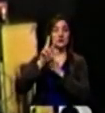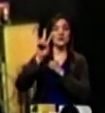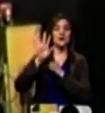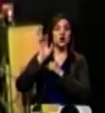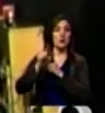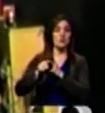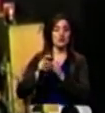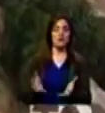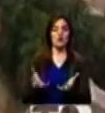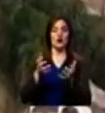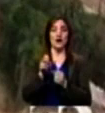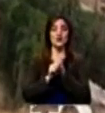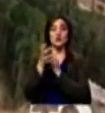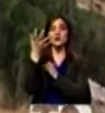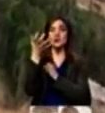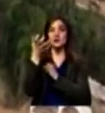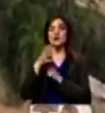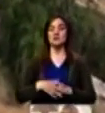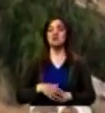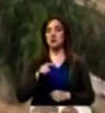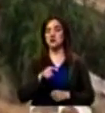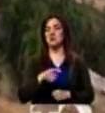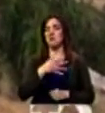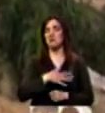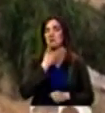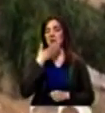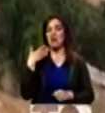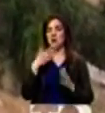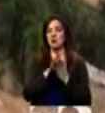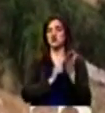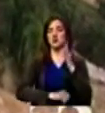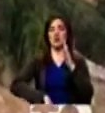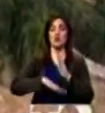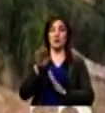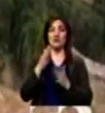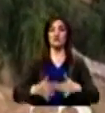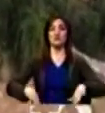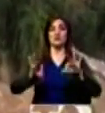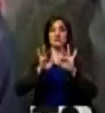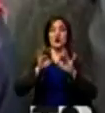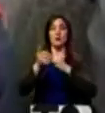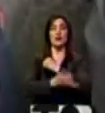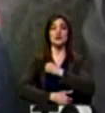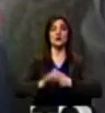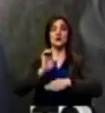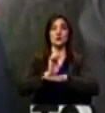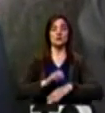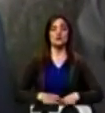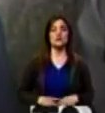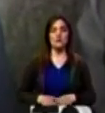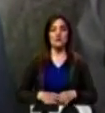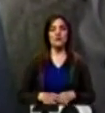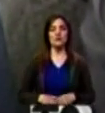de oro durante 15 años, por lo que es considerado uno de los proyectos mineros más grandes e importantes del país. Una